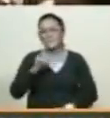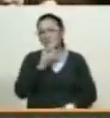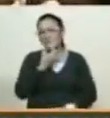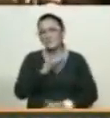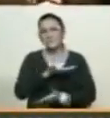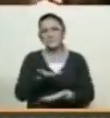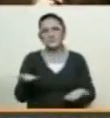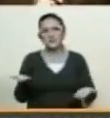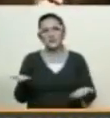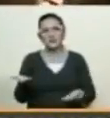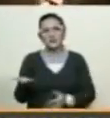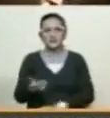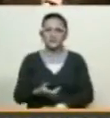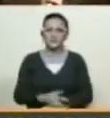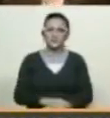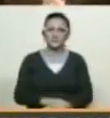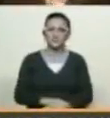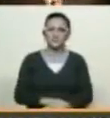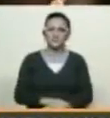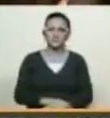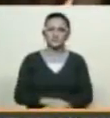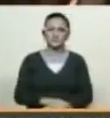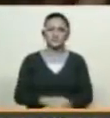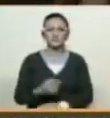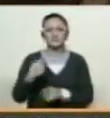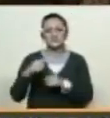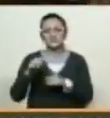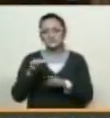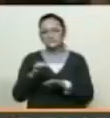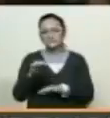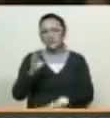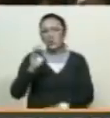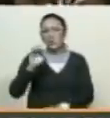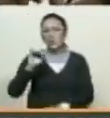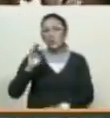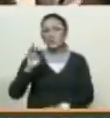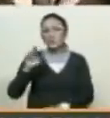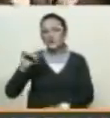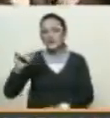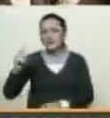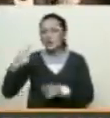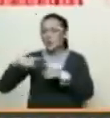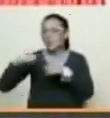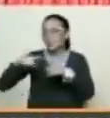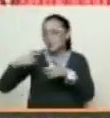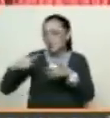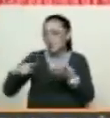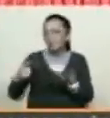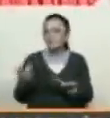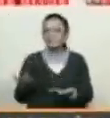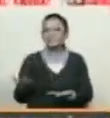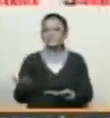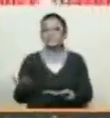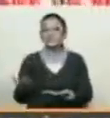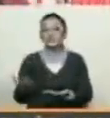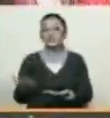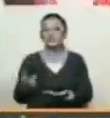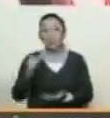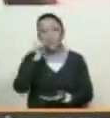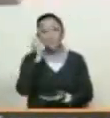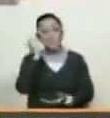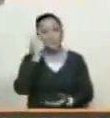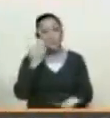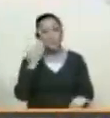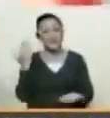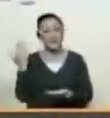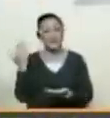que puede usted imaginar. Allá en Cubiro, en Sanare, en Tintorero, y juntado con hombres y mujeres que hacen con